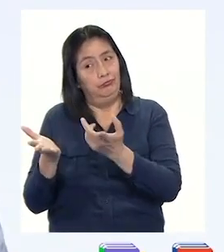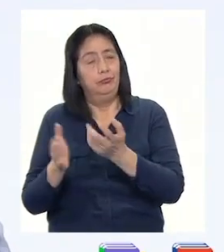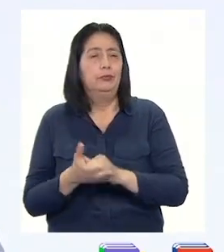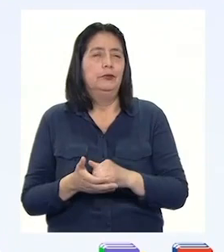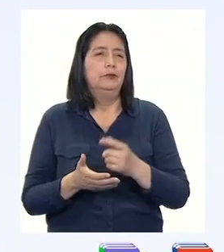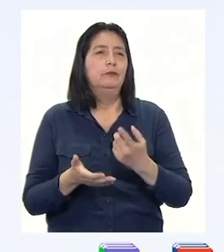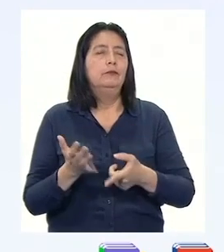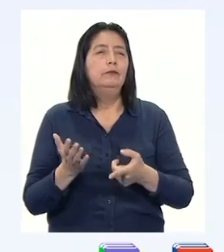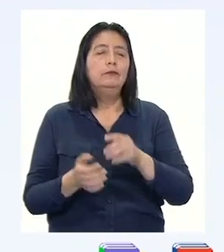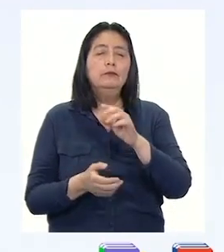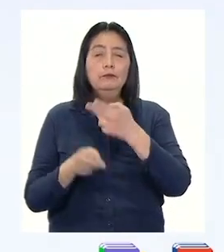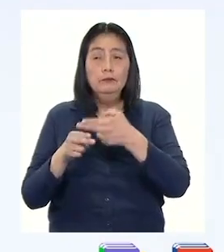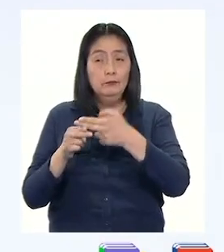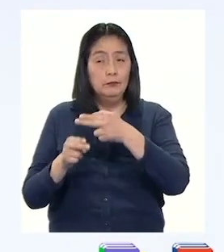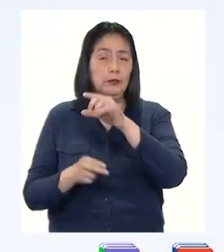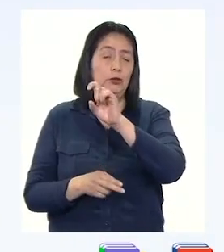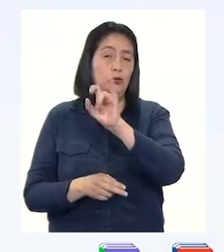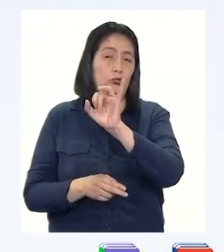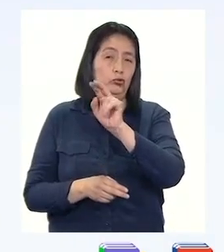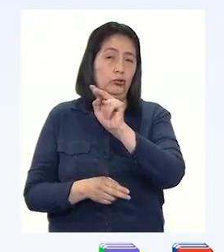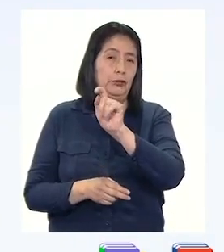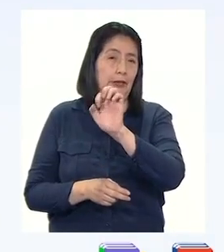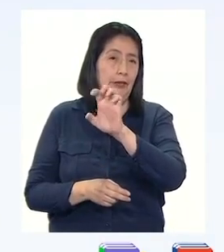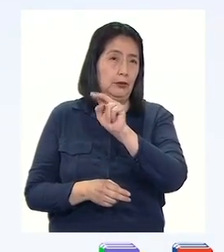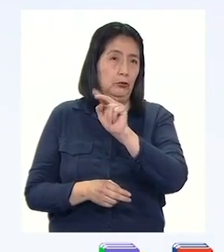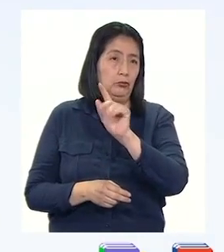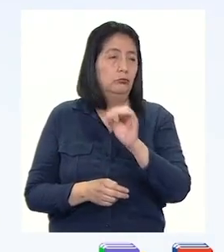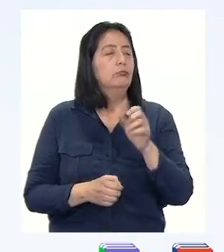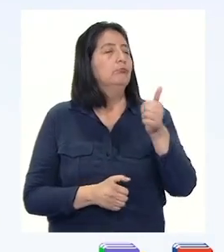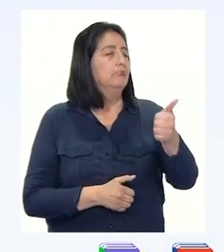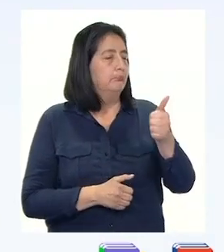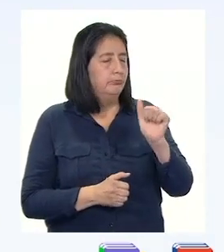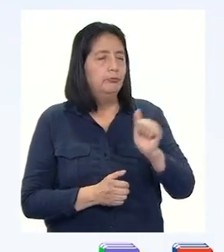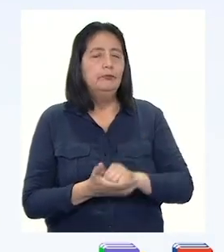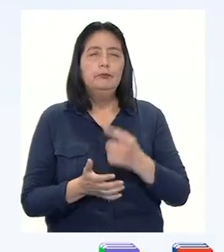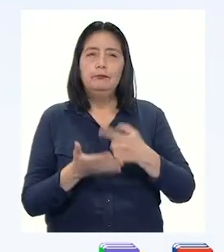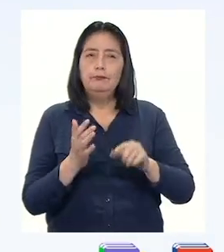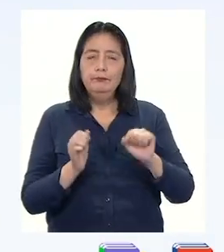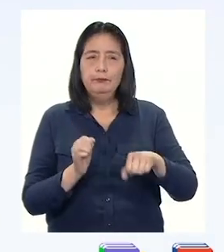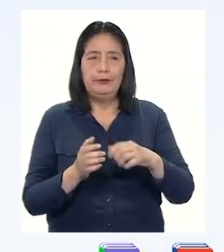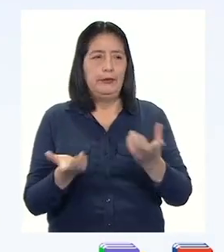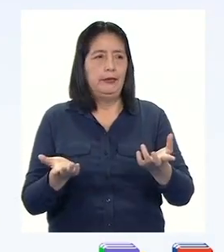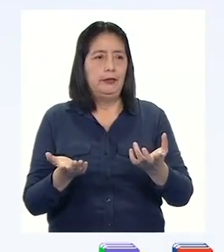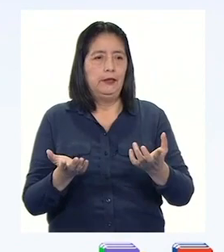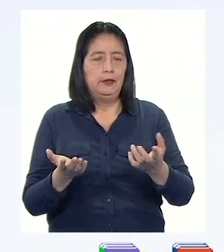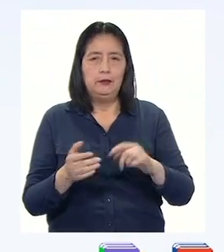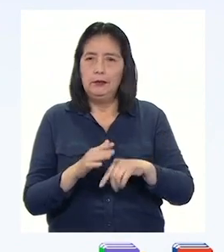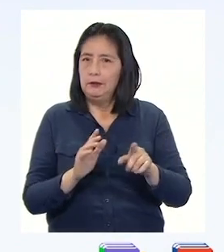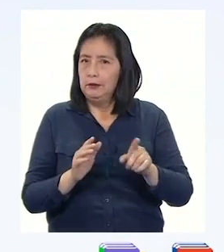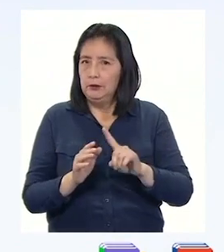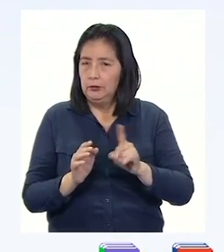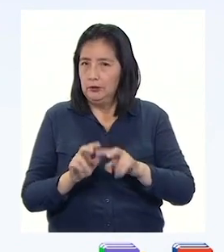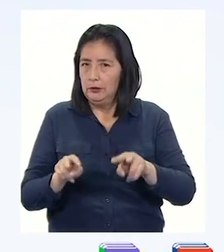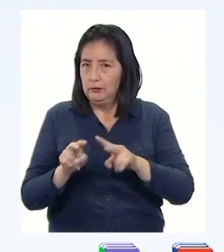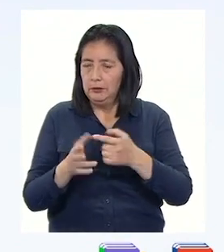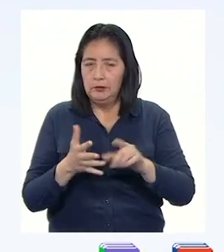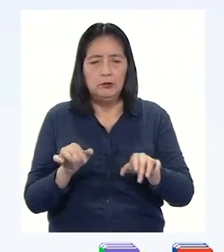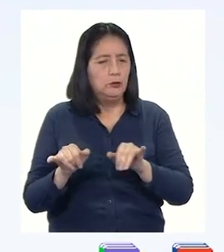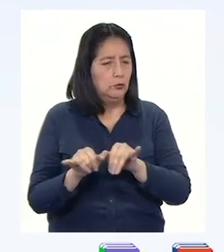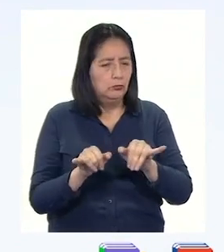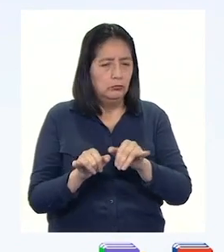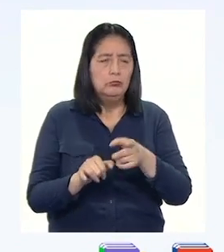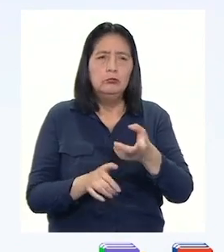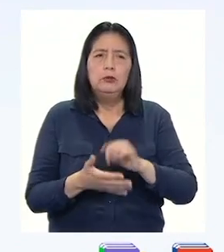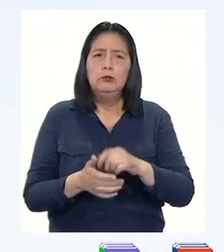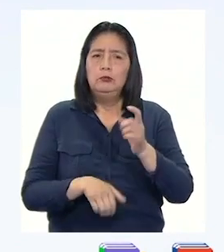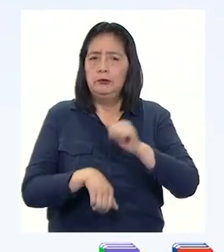sea, el sustraendo. ¡Exacto! Entonces, para que se anule, necesita tener en la misma casilla